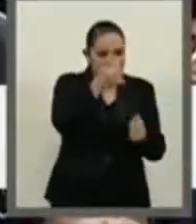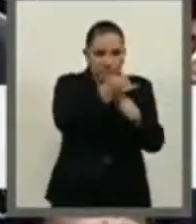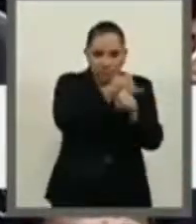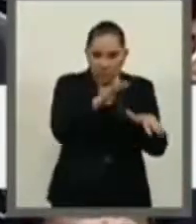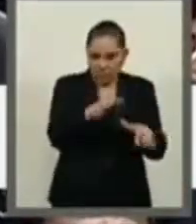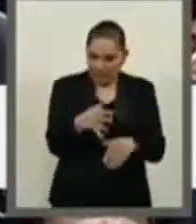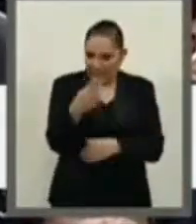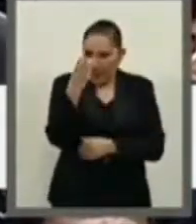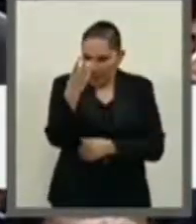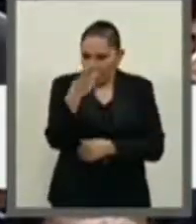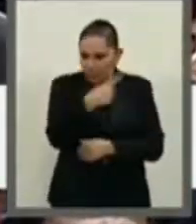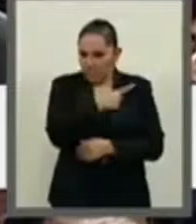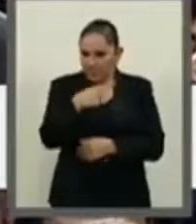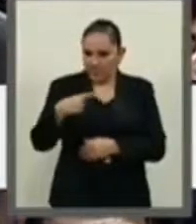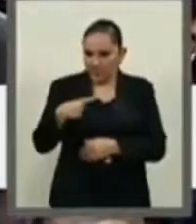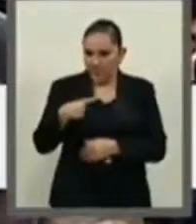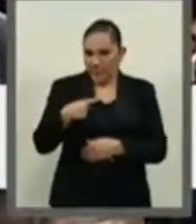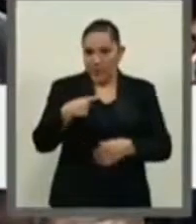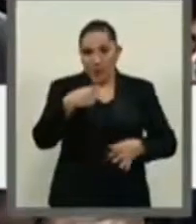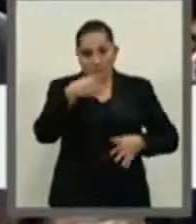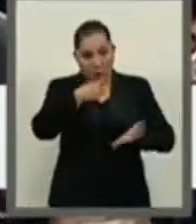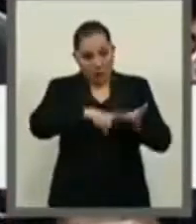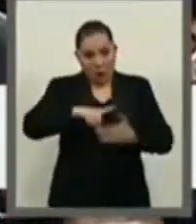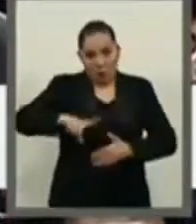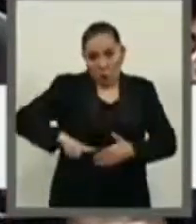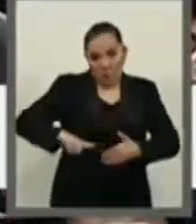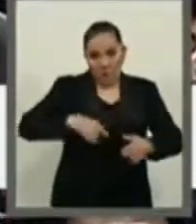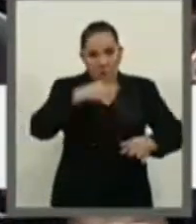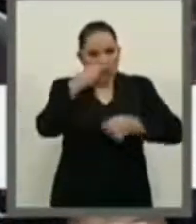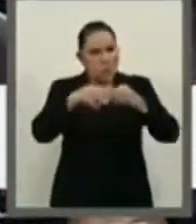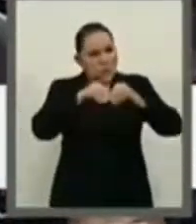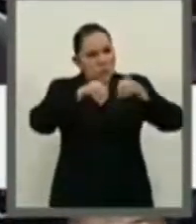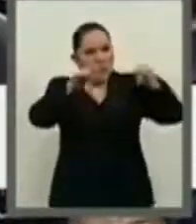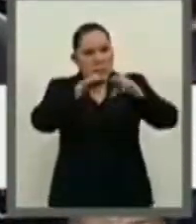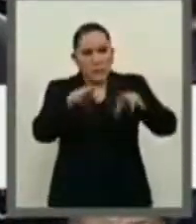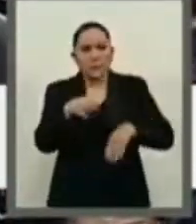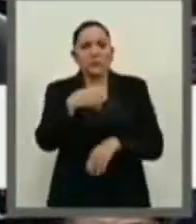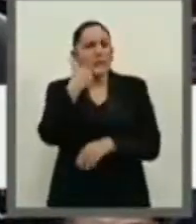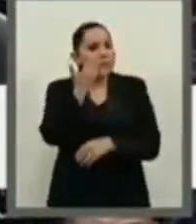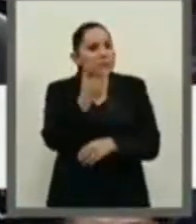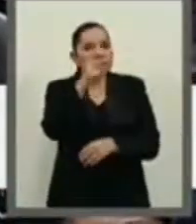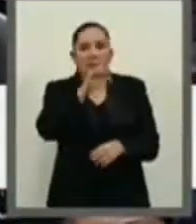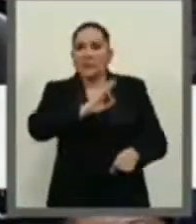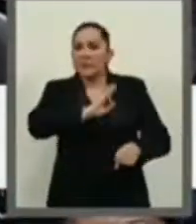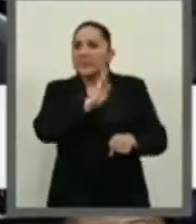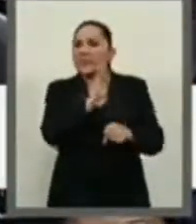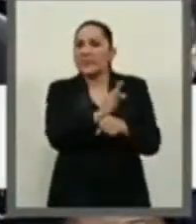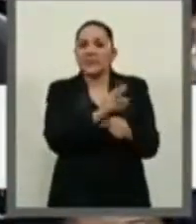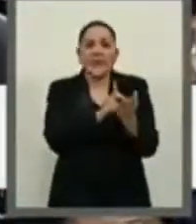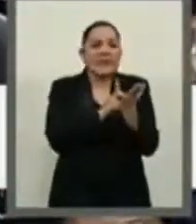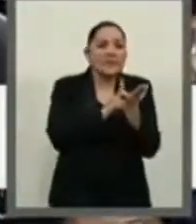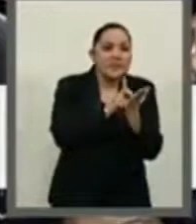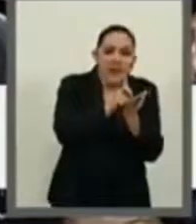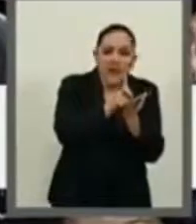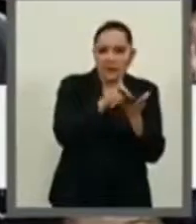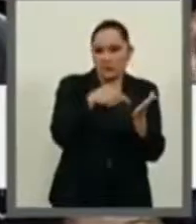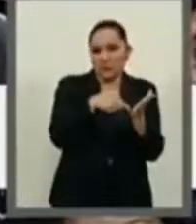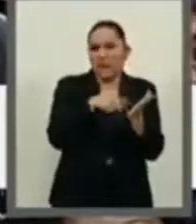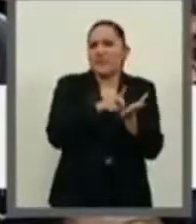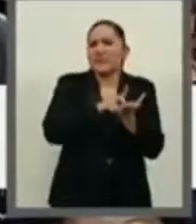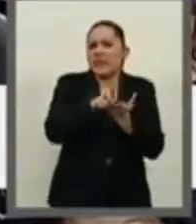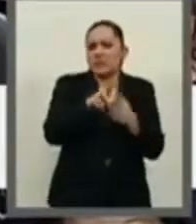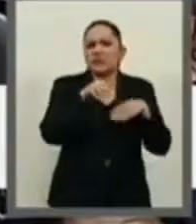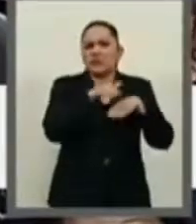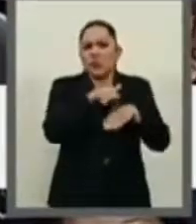comunicación social, defendiendo el derecho a la memoria. Eso es lo que aquí dice. Si lo quieren leer de otra manera, vayan